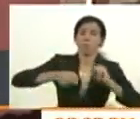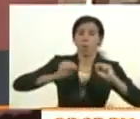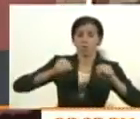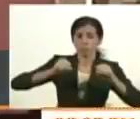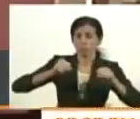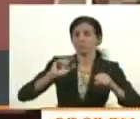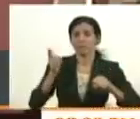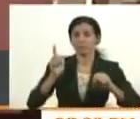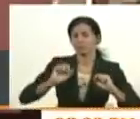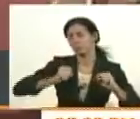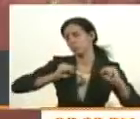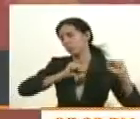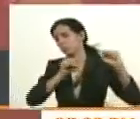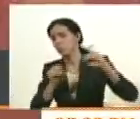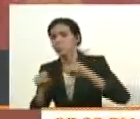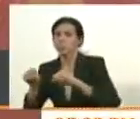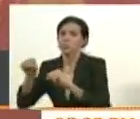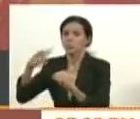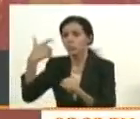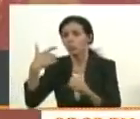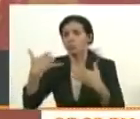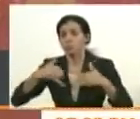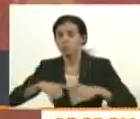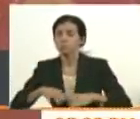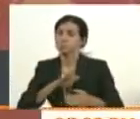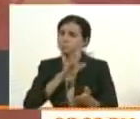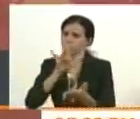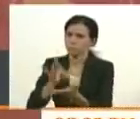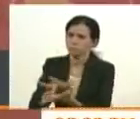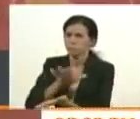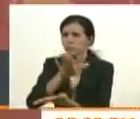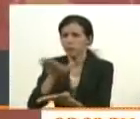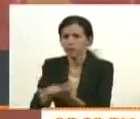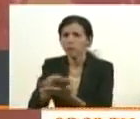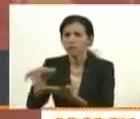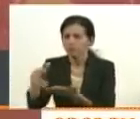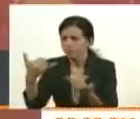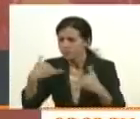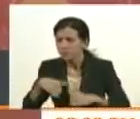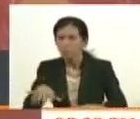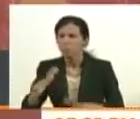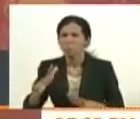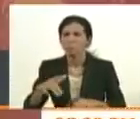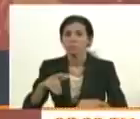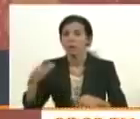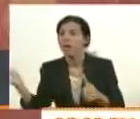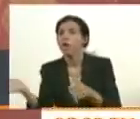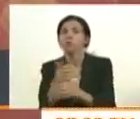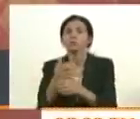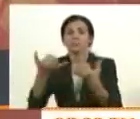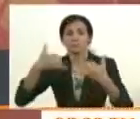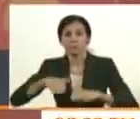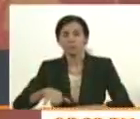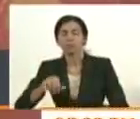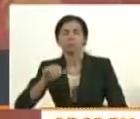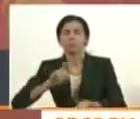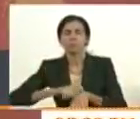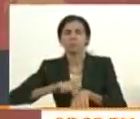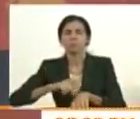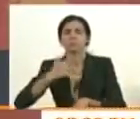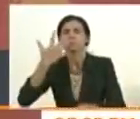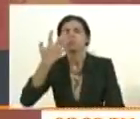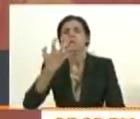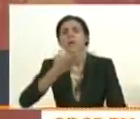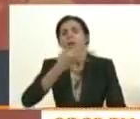me fui a buscar al niño. Cuando me consigo a los niños, que fue como a las 5 de la tarde, me llamó un